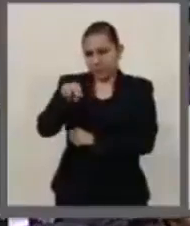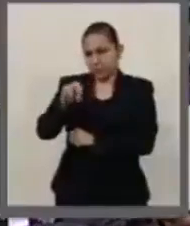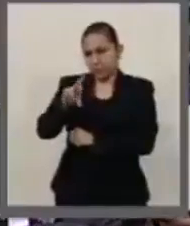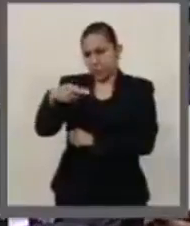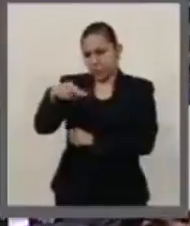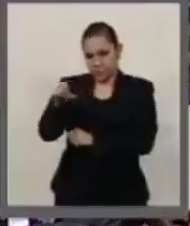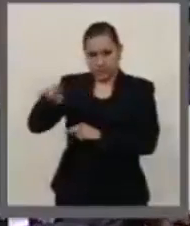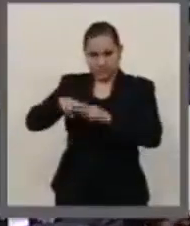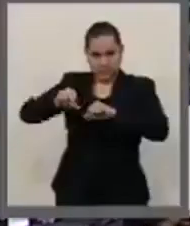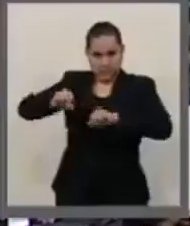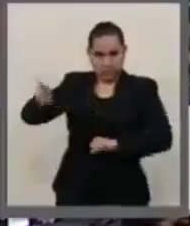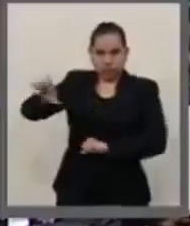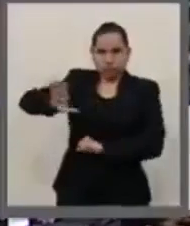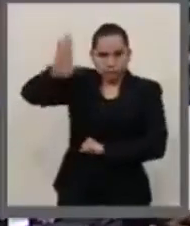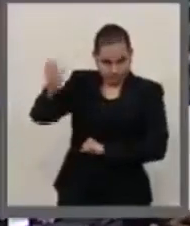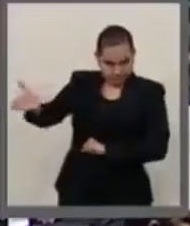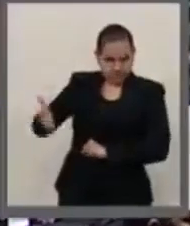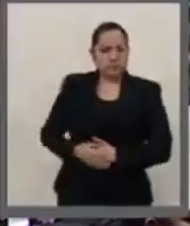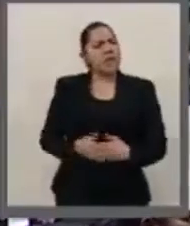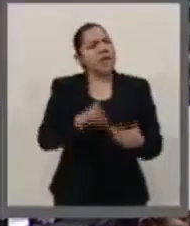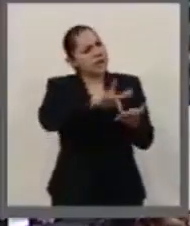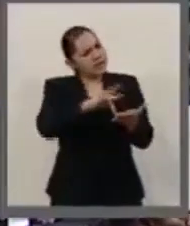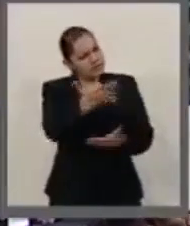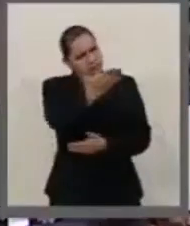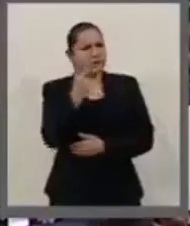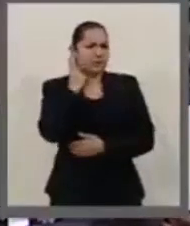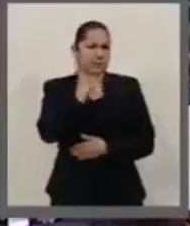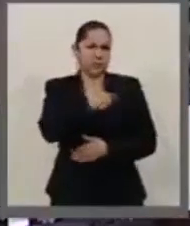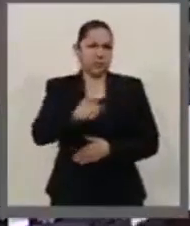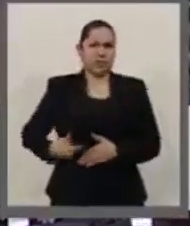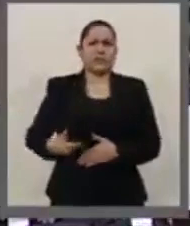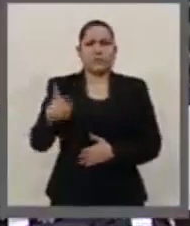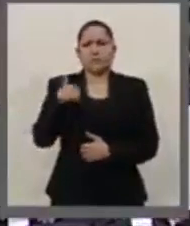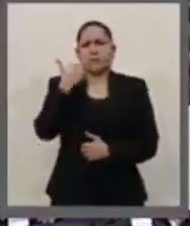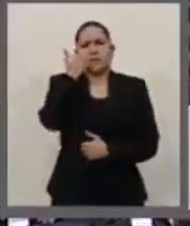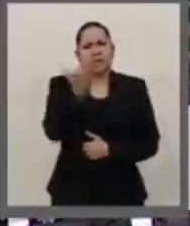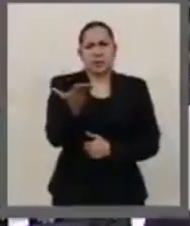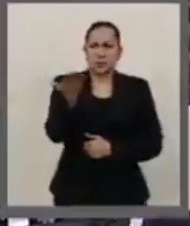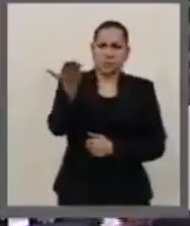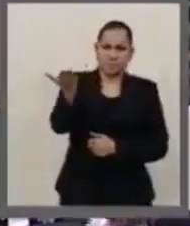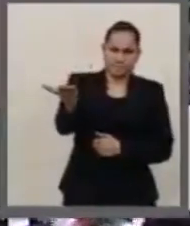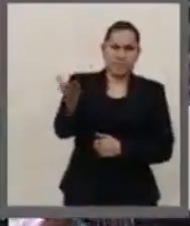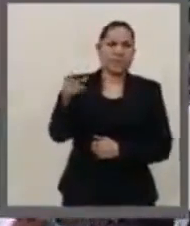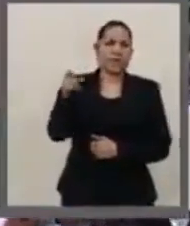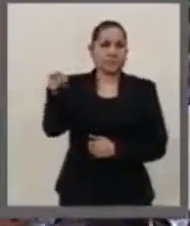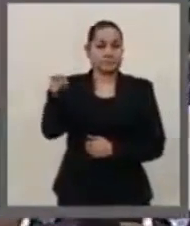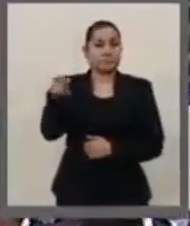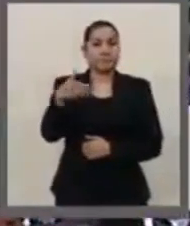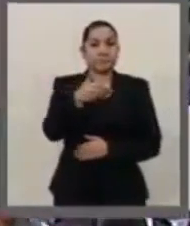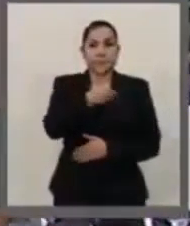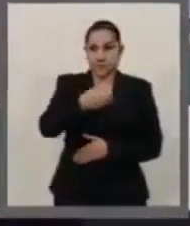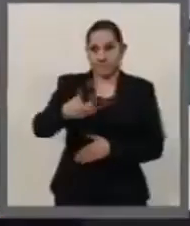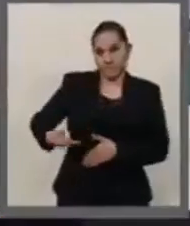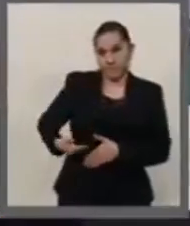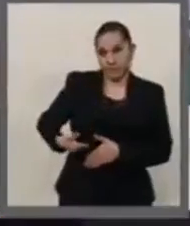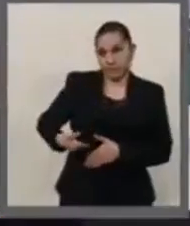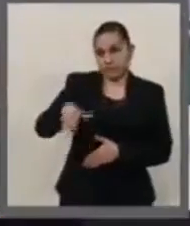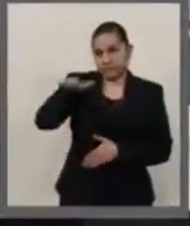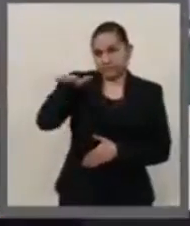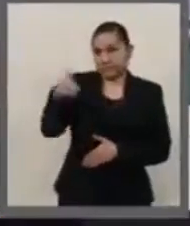Muchas gracias, diputado presidente. Quiero hacer una solicitud a la presidencia. Hace 40 minutos acaba